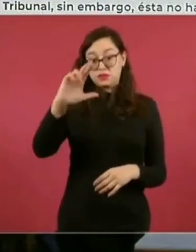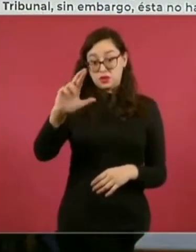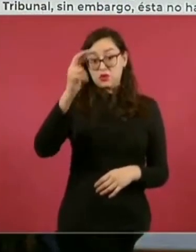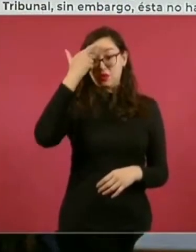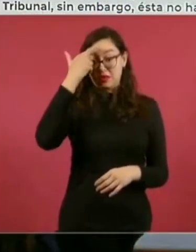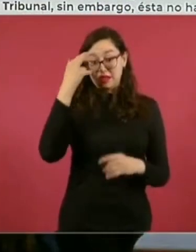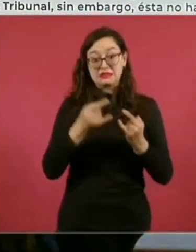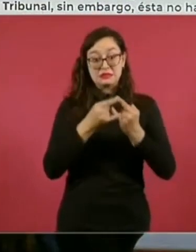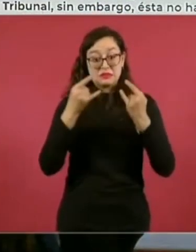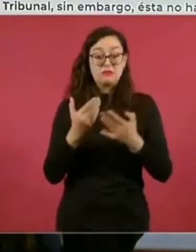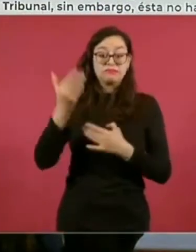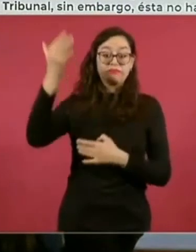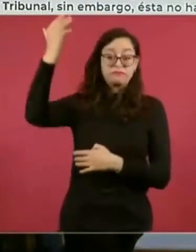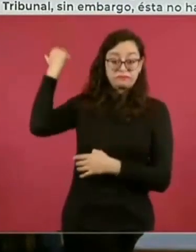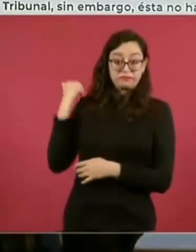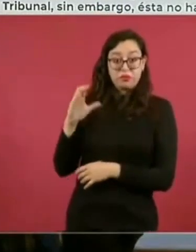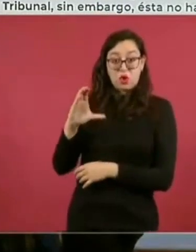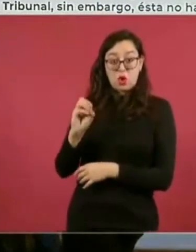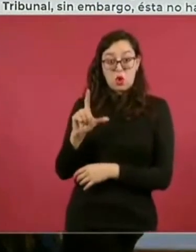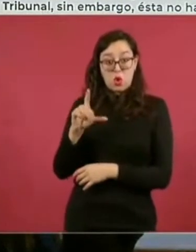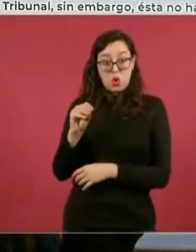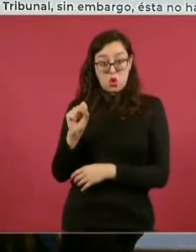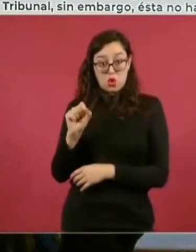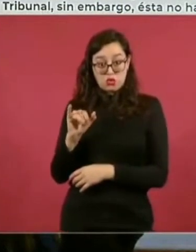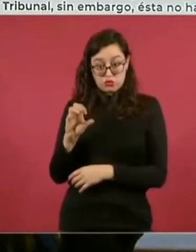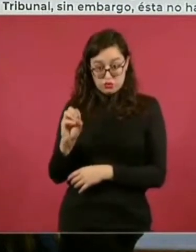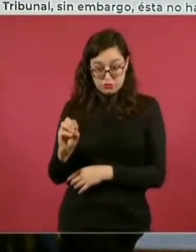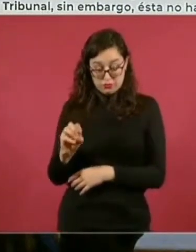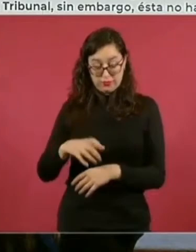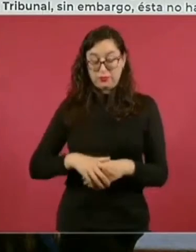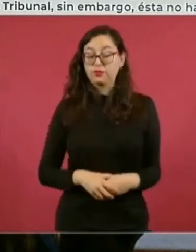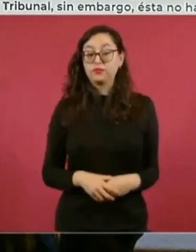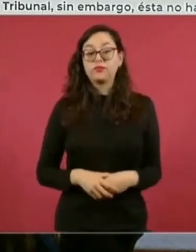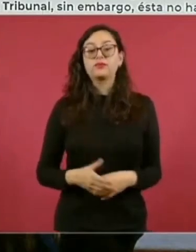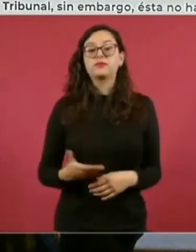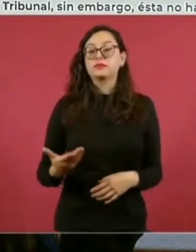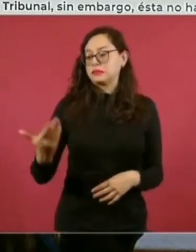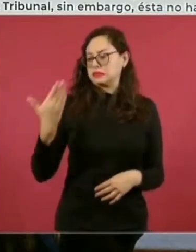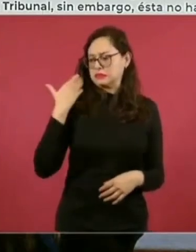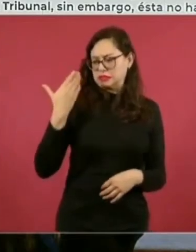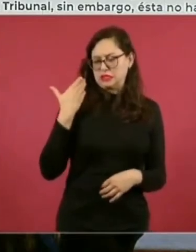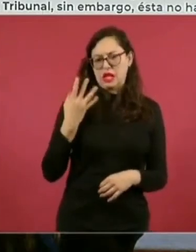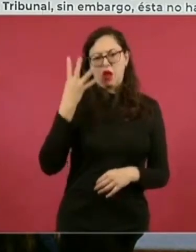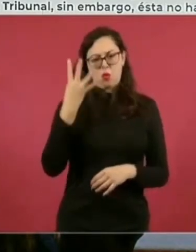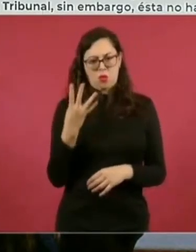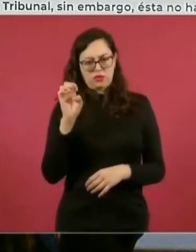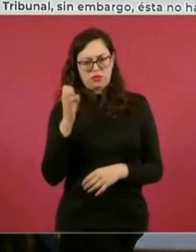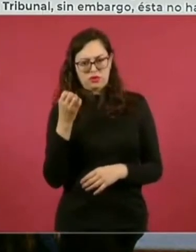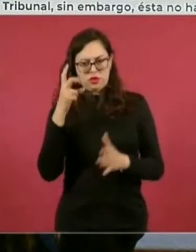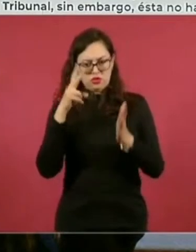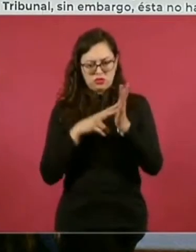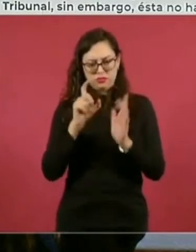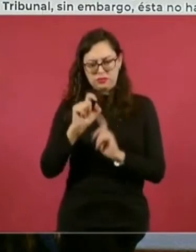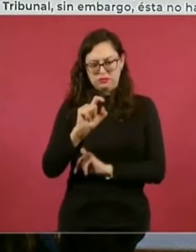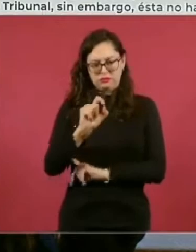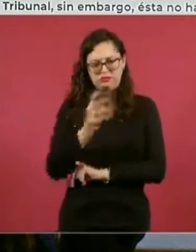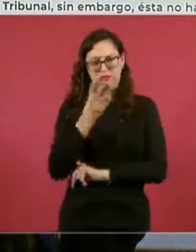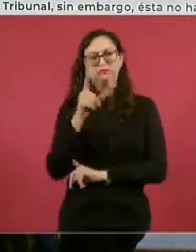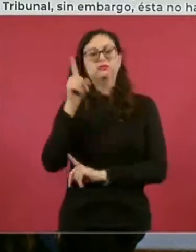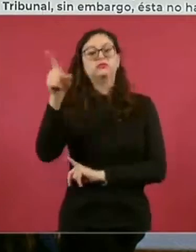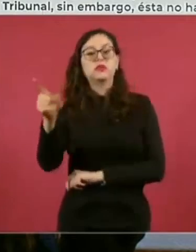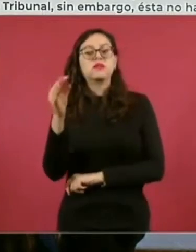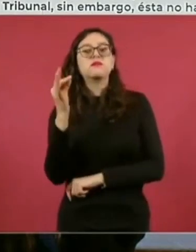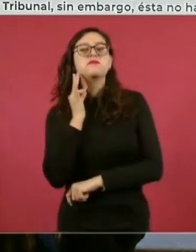Colosio. El 4 de enero de 2024, la Fiscalía General de la República